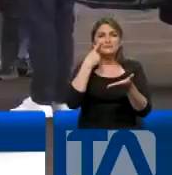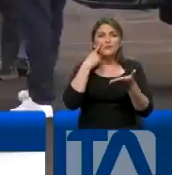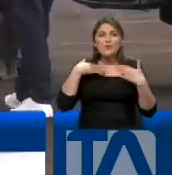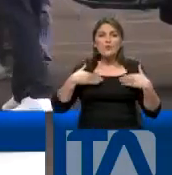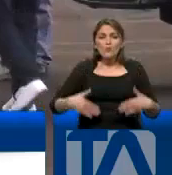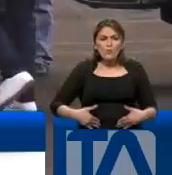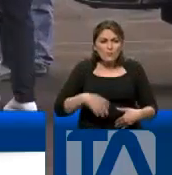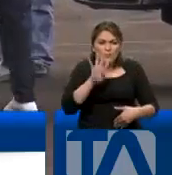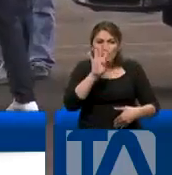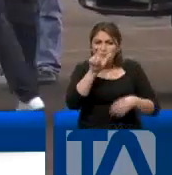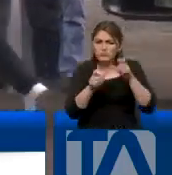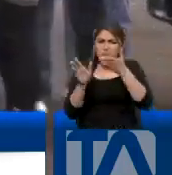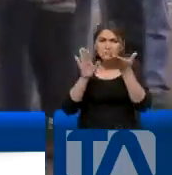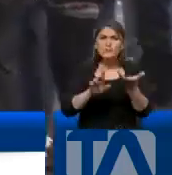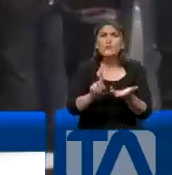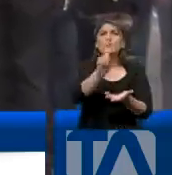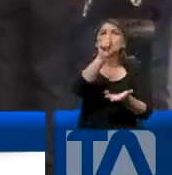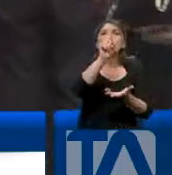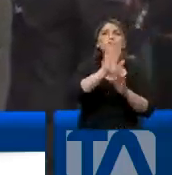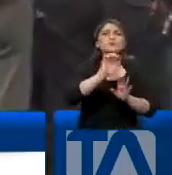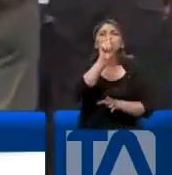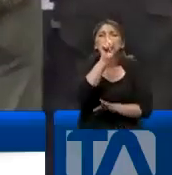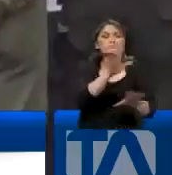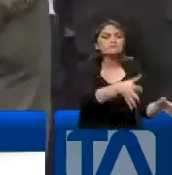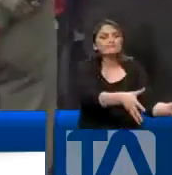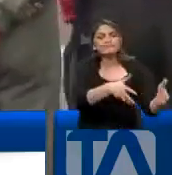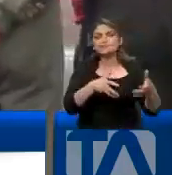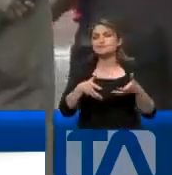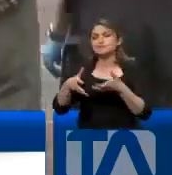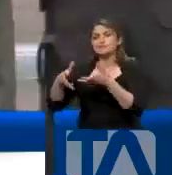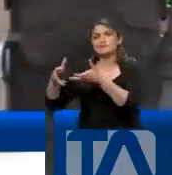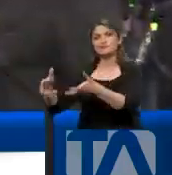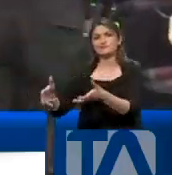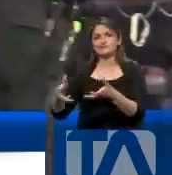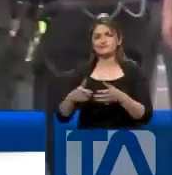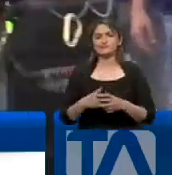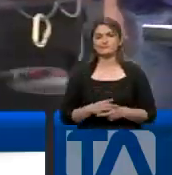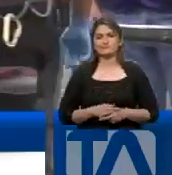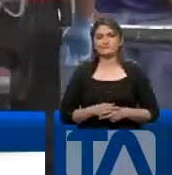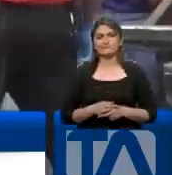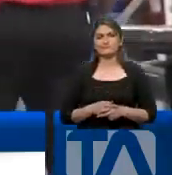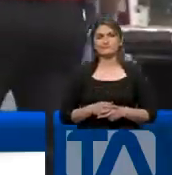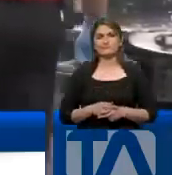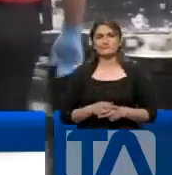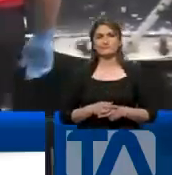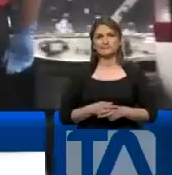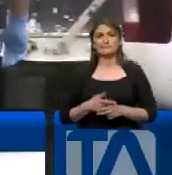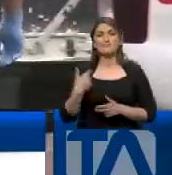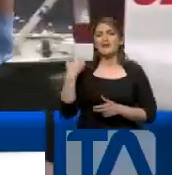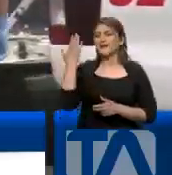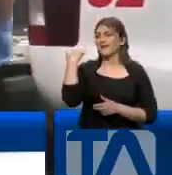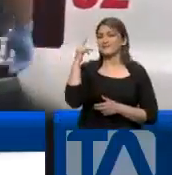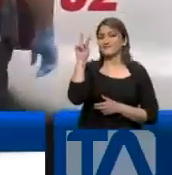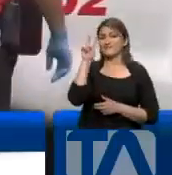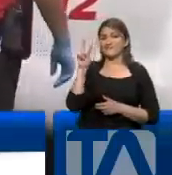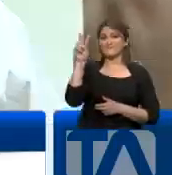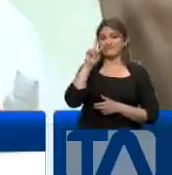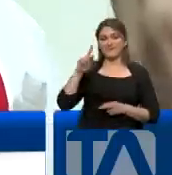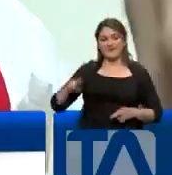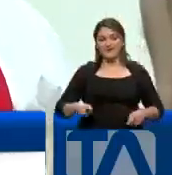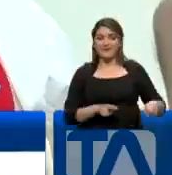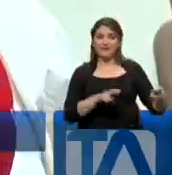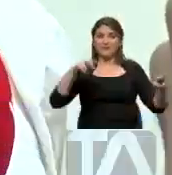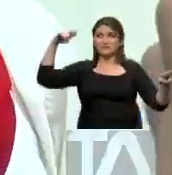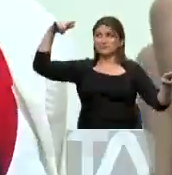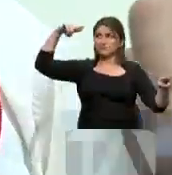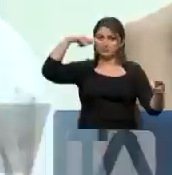cuerpo de los 4 ocupantes de la avioneta Cessna 182 de la compañía Amazonía Verde, accidentada el pasado viernes en el río Cuangos. Se ha